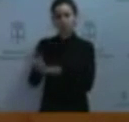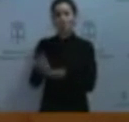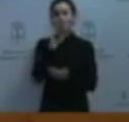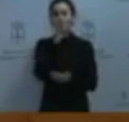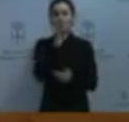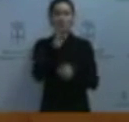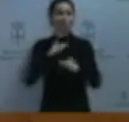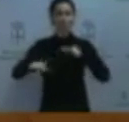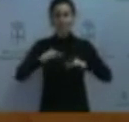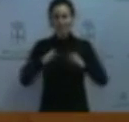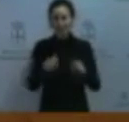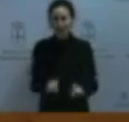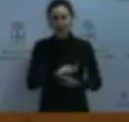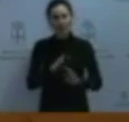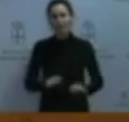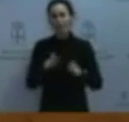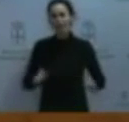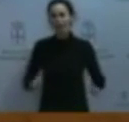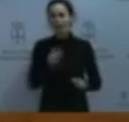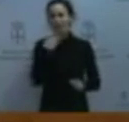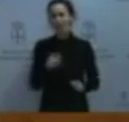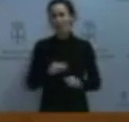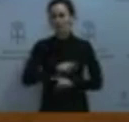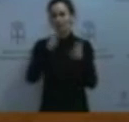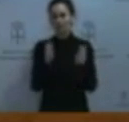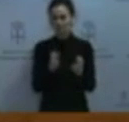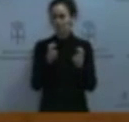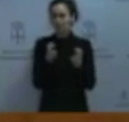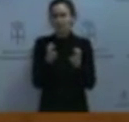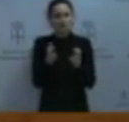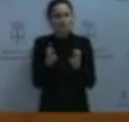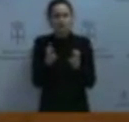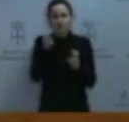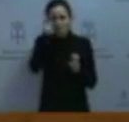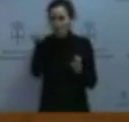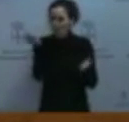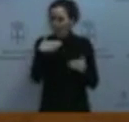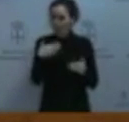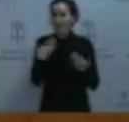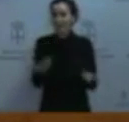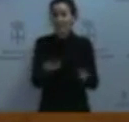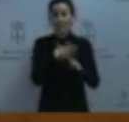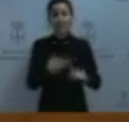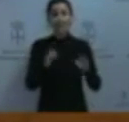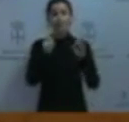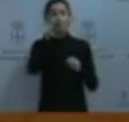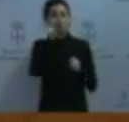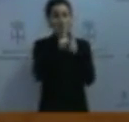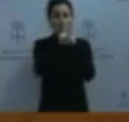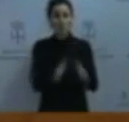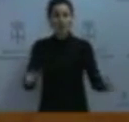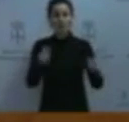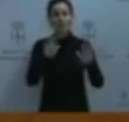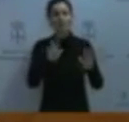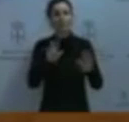población más dinámicos. Que el turismo exterior crezca y que no repercuta en la vida de los pueblos es algo muy grave. Es